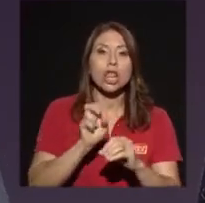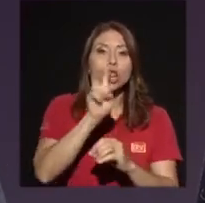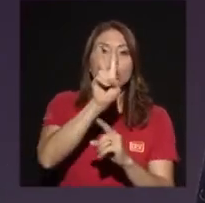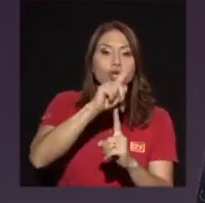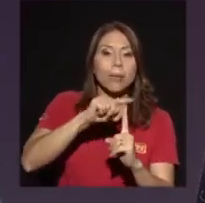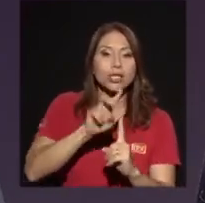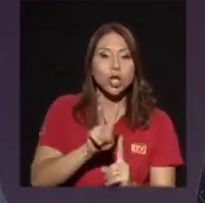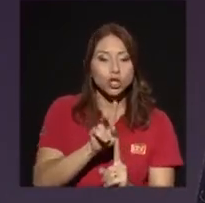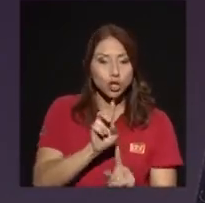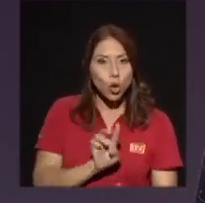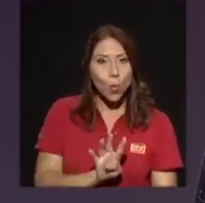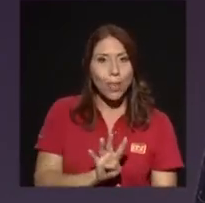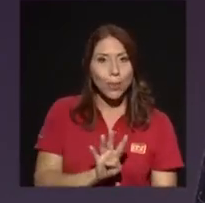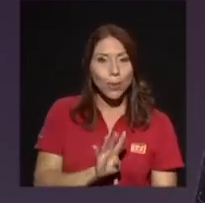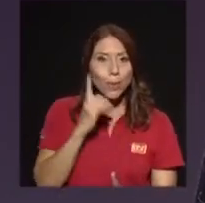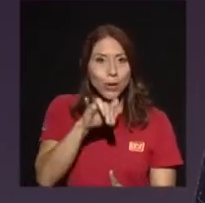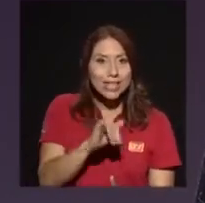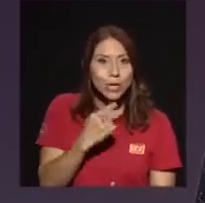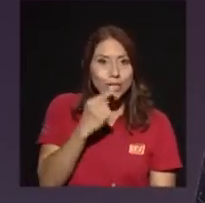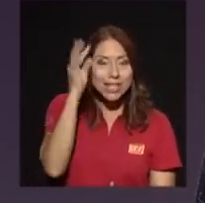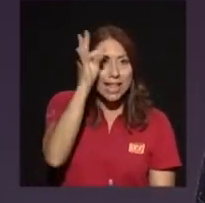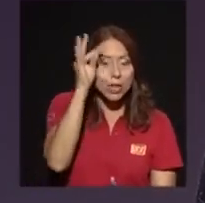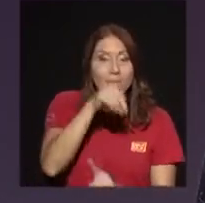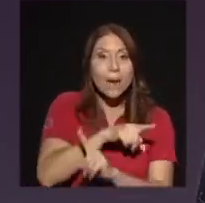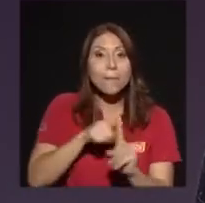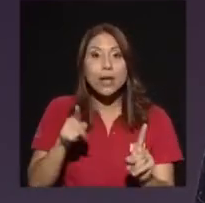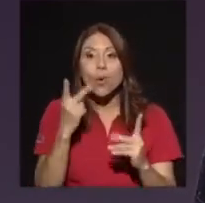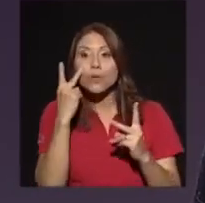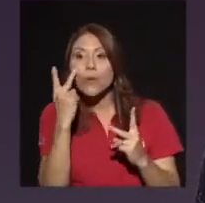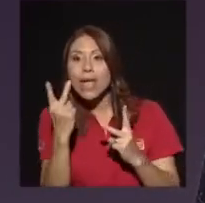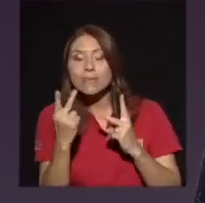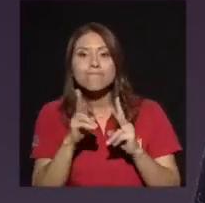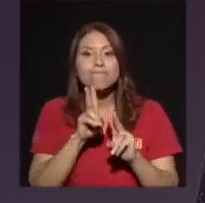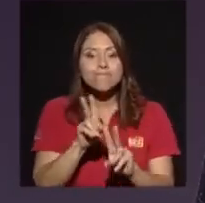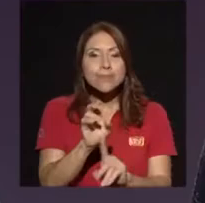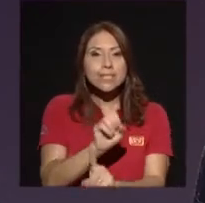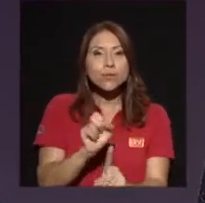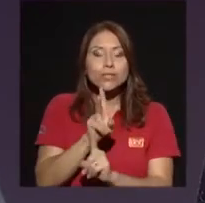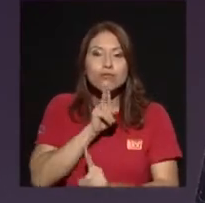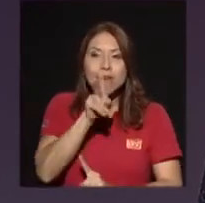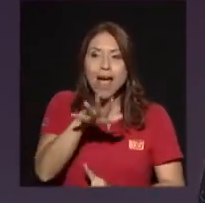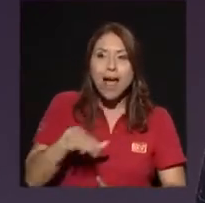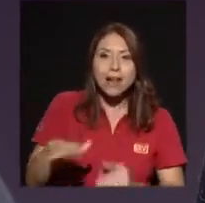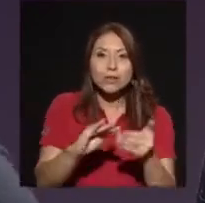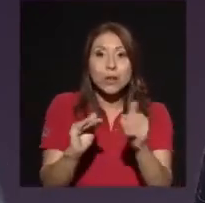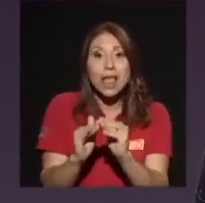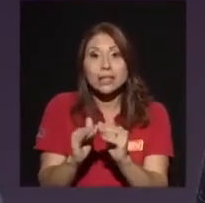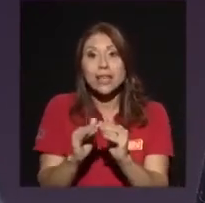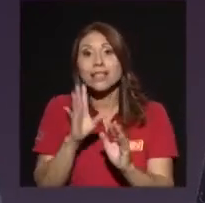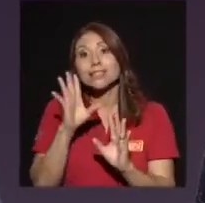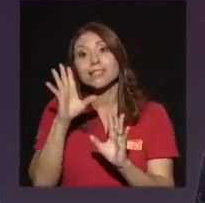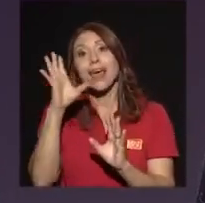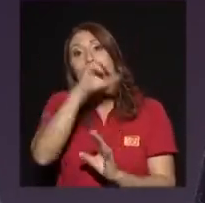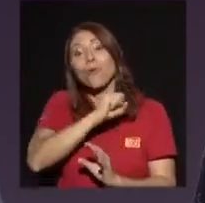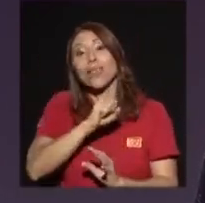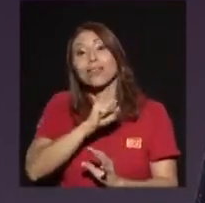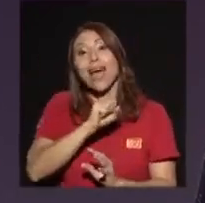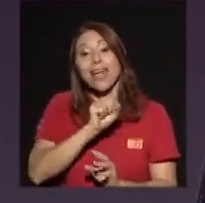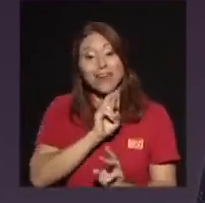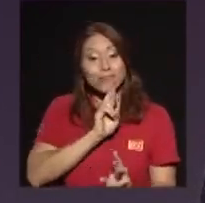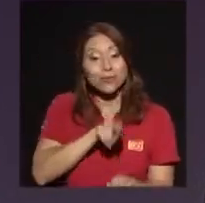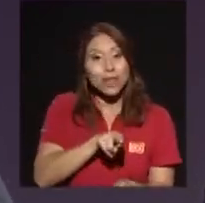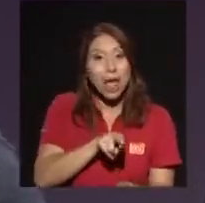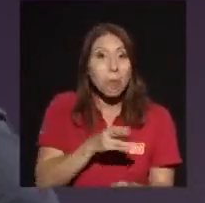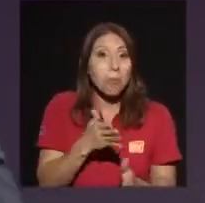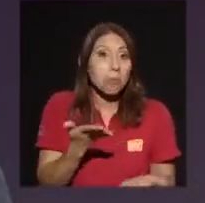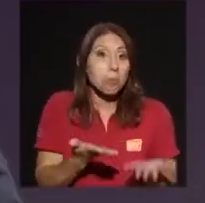2 + 2 = 4, porque así lo dice la teoría, pero cuando llegas a las realidades de las comunidades te das cuenta que puede ser 10, que puede ser 25 y que puede ser 5, porque